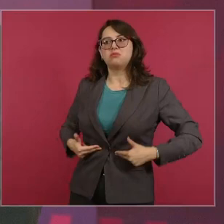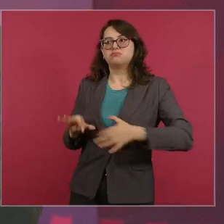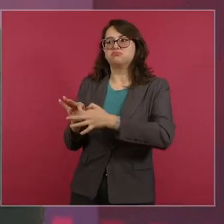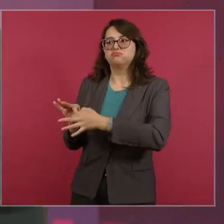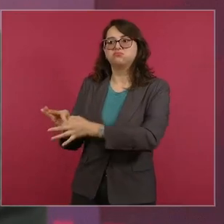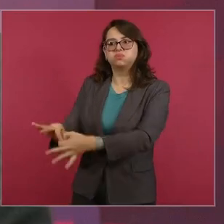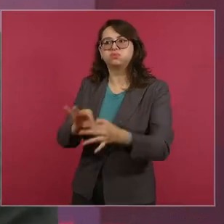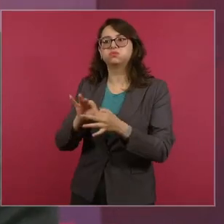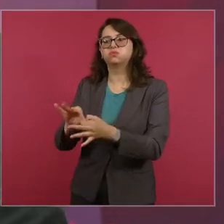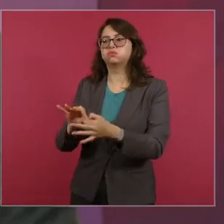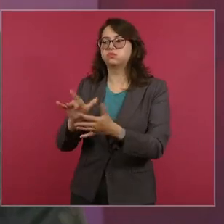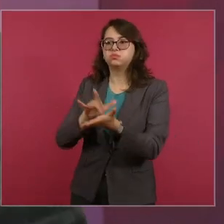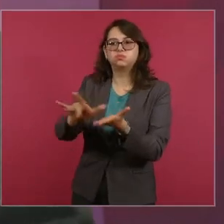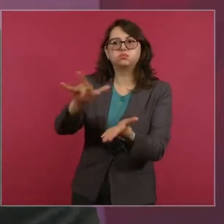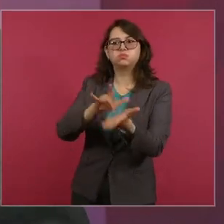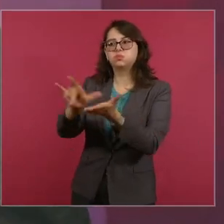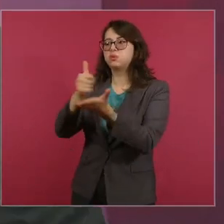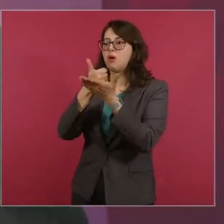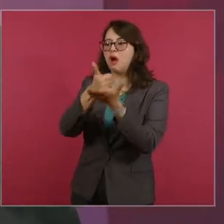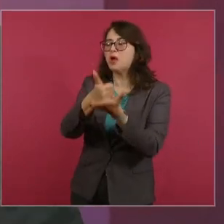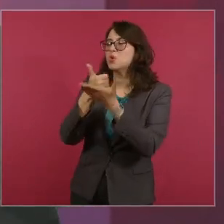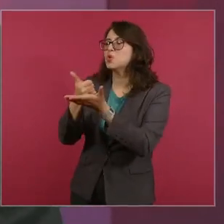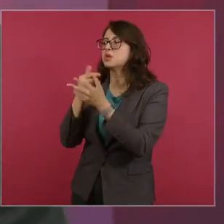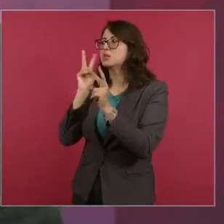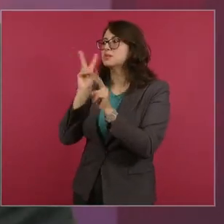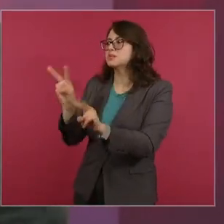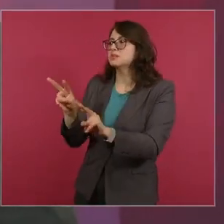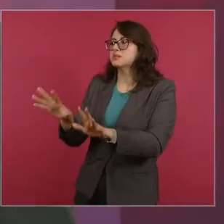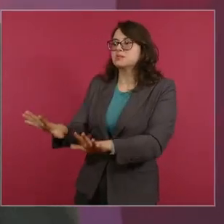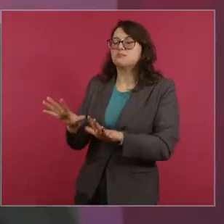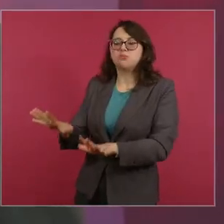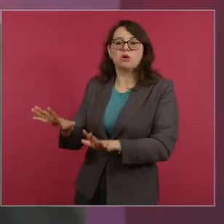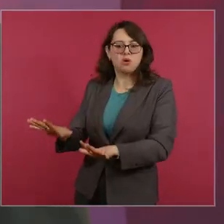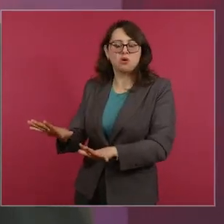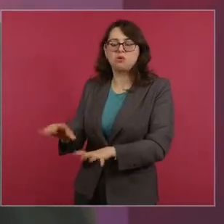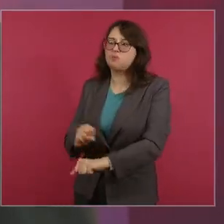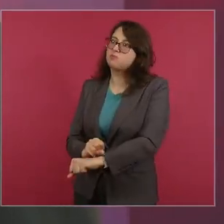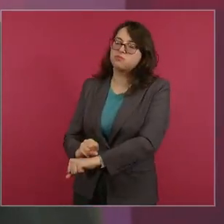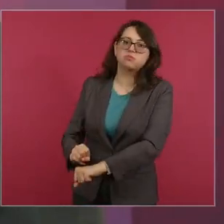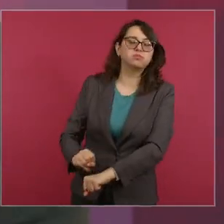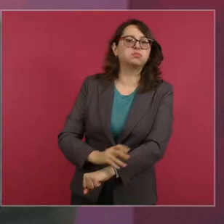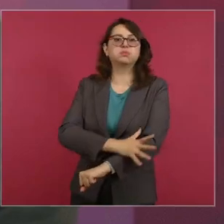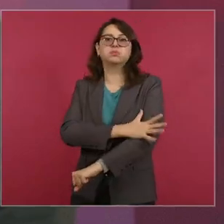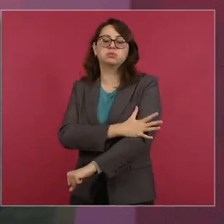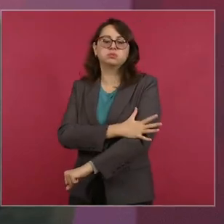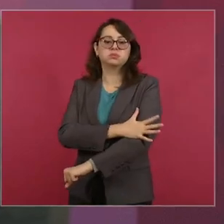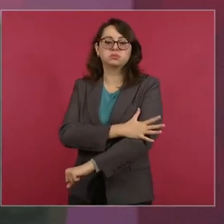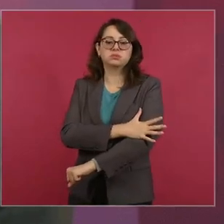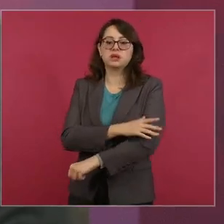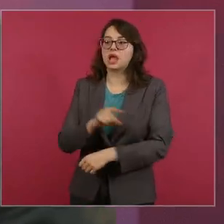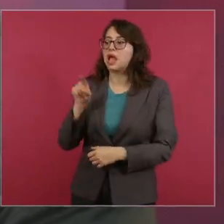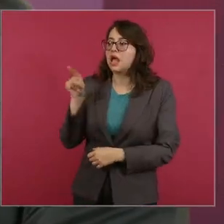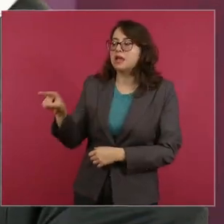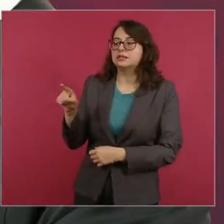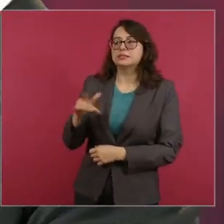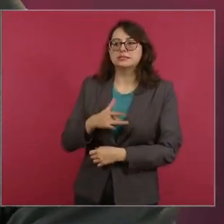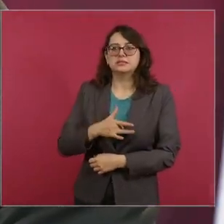cada quien tiene su manera pues de sentir